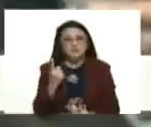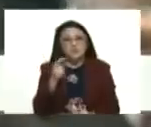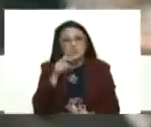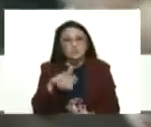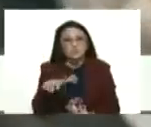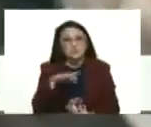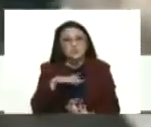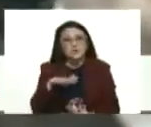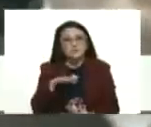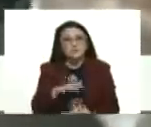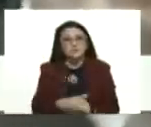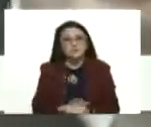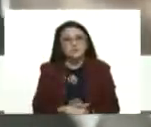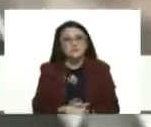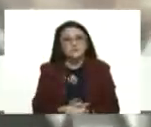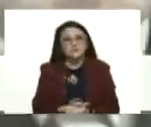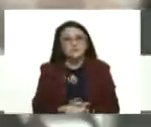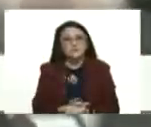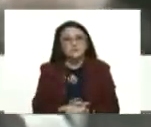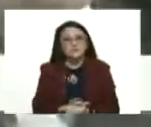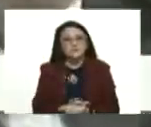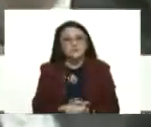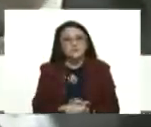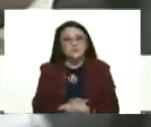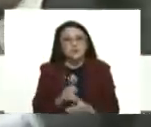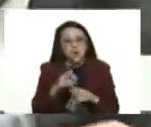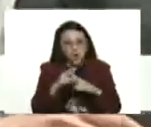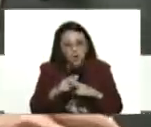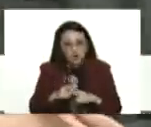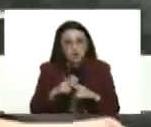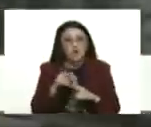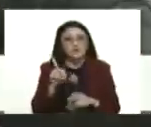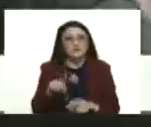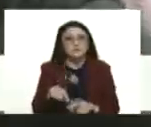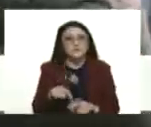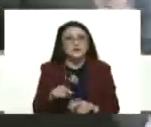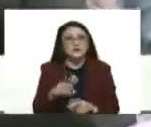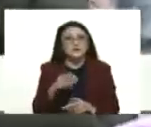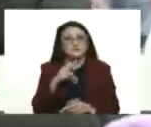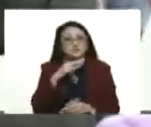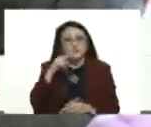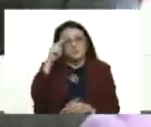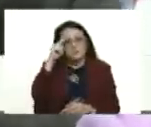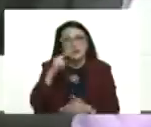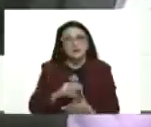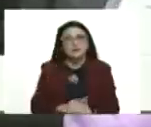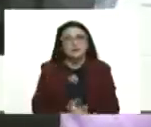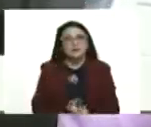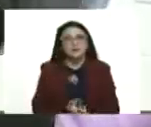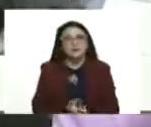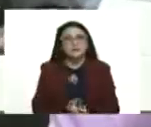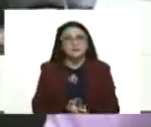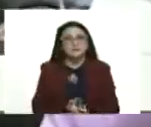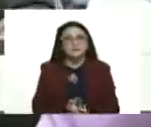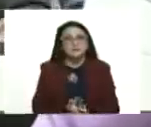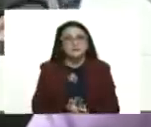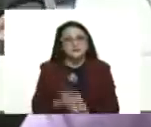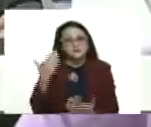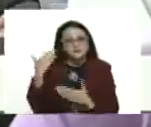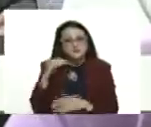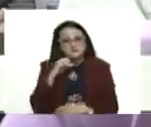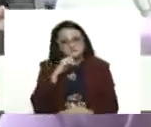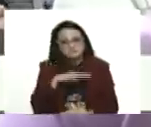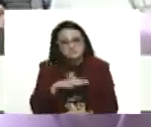pueblo, sino también con su honor, con sus padres, con sus ancestros, con